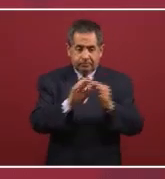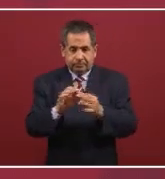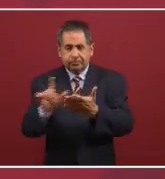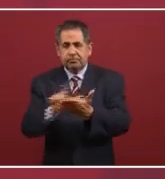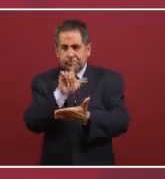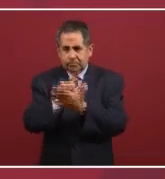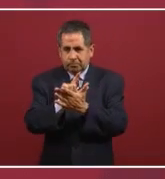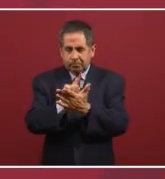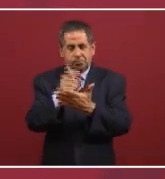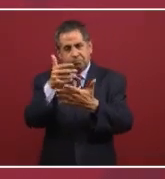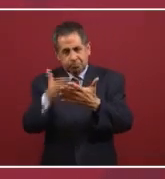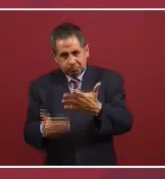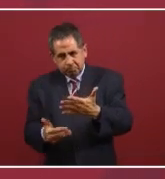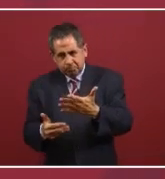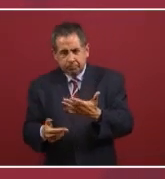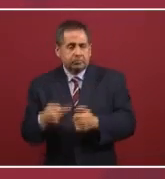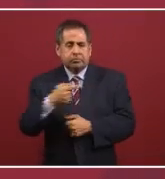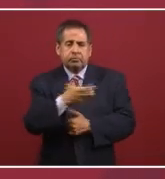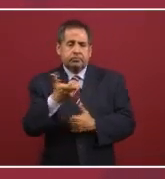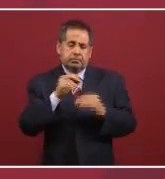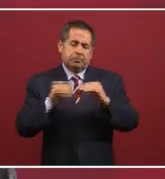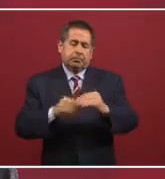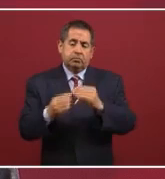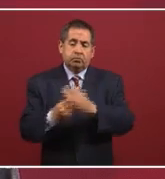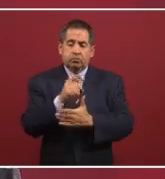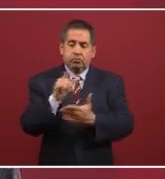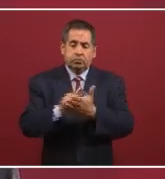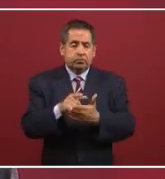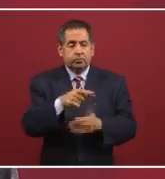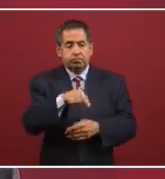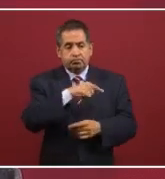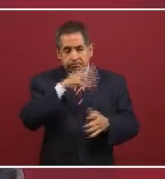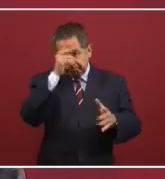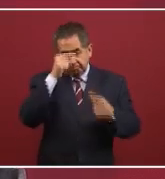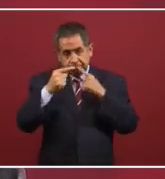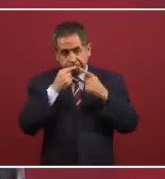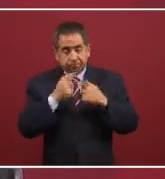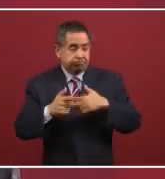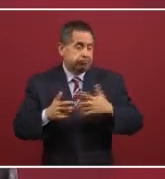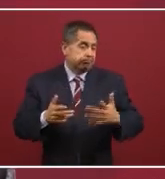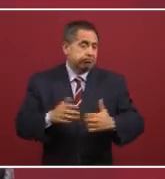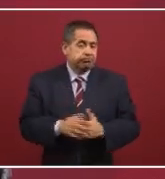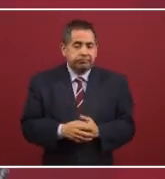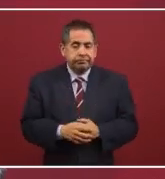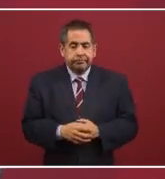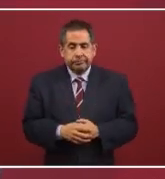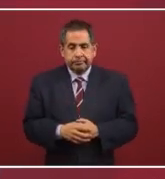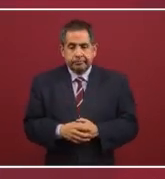Lleva tiempo y significa acuerdos.